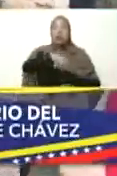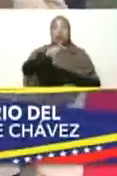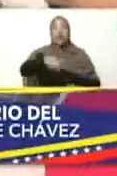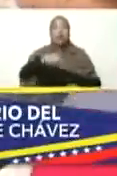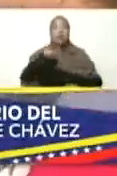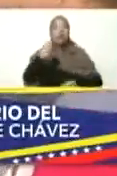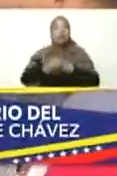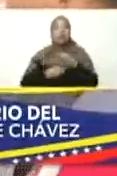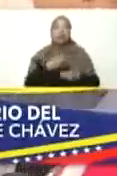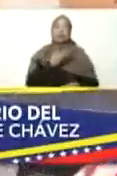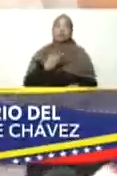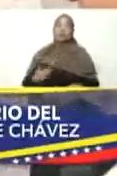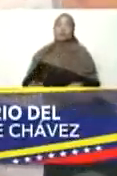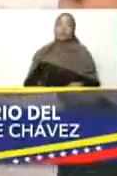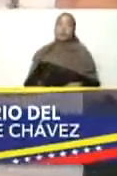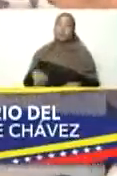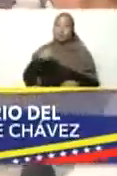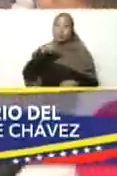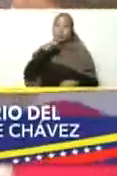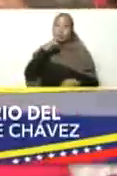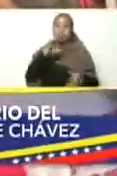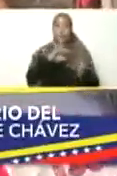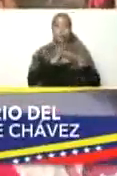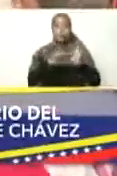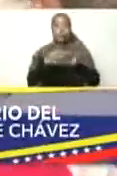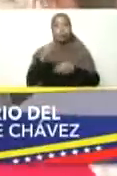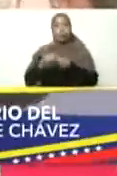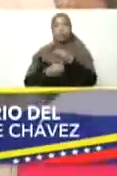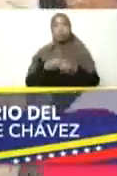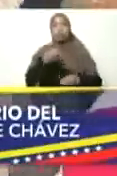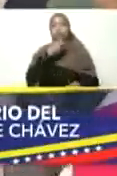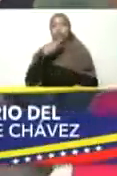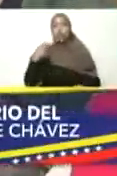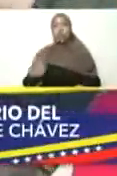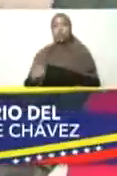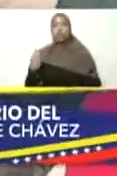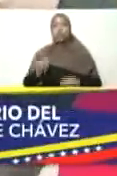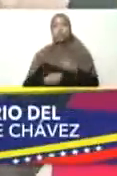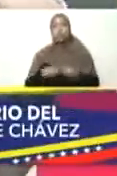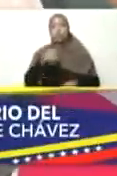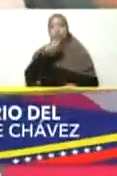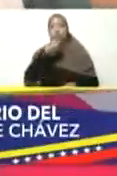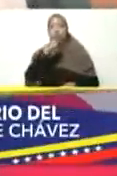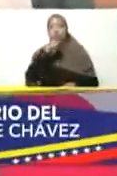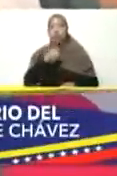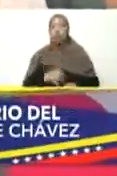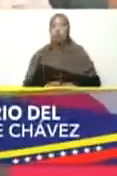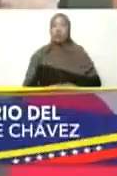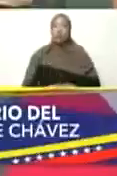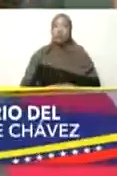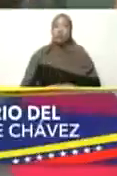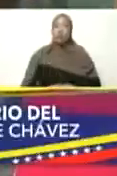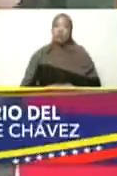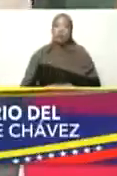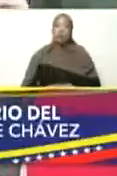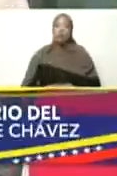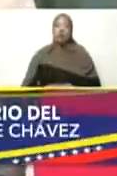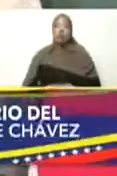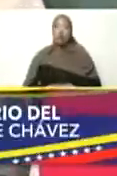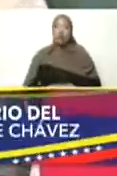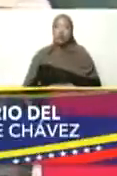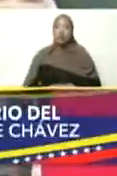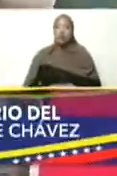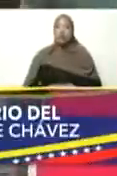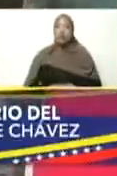entusiasmada, presidente. Excelente proyecto la Unión Comunera, porque la Unión Comunera es la articulación de lo filosófico real, de lo teórico